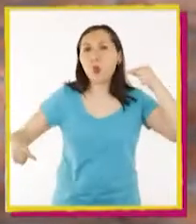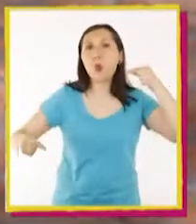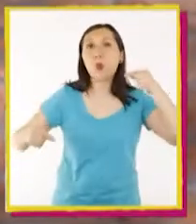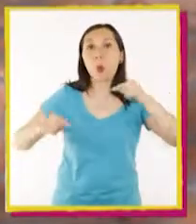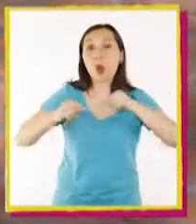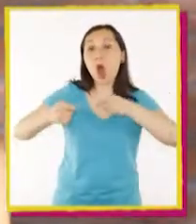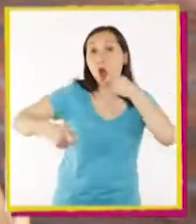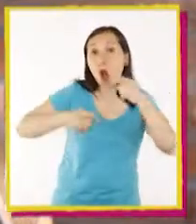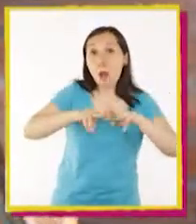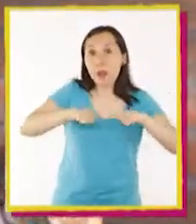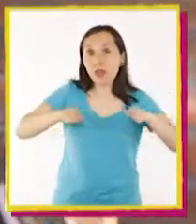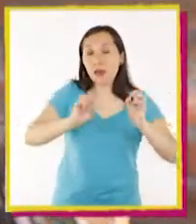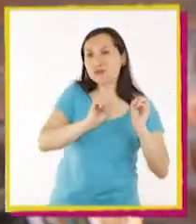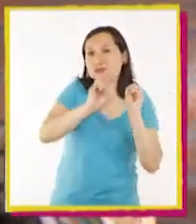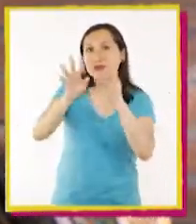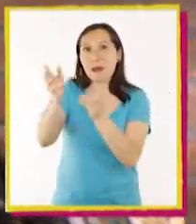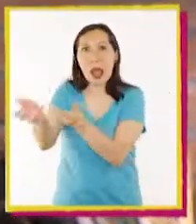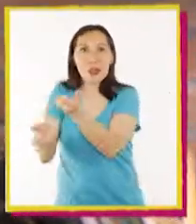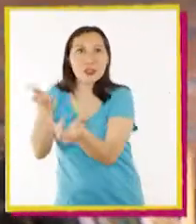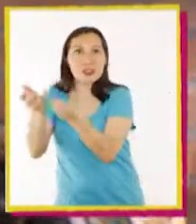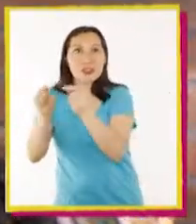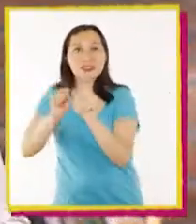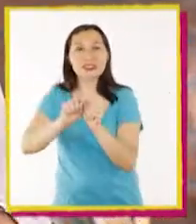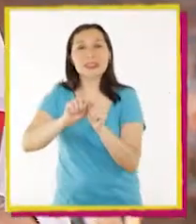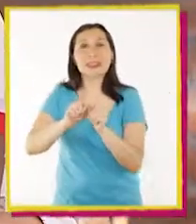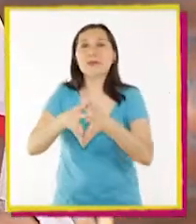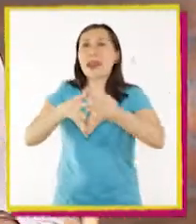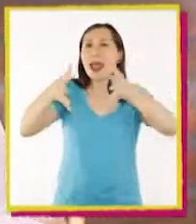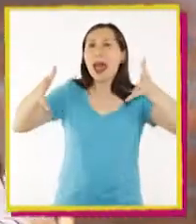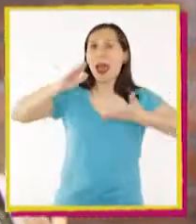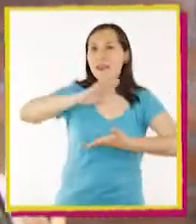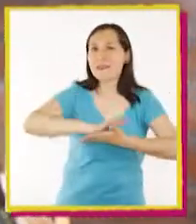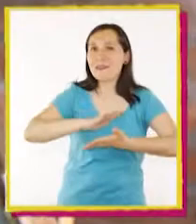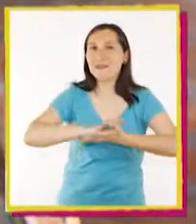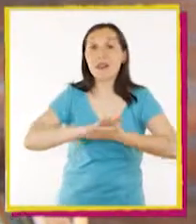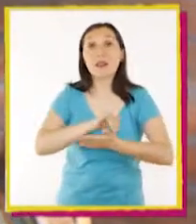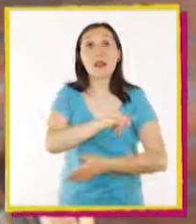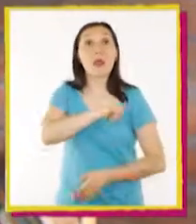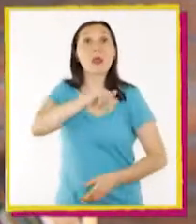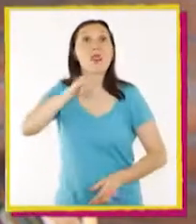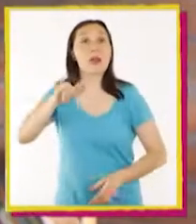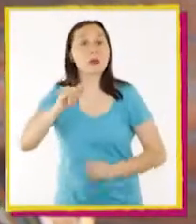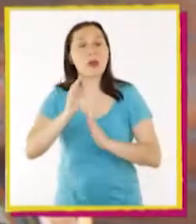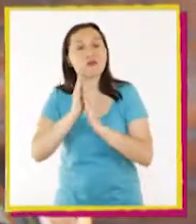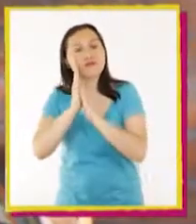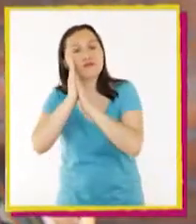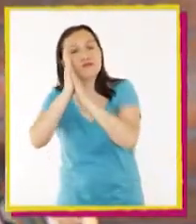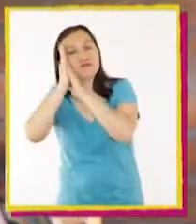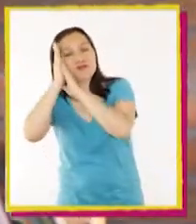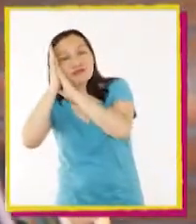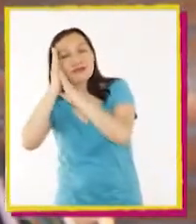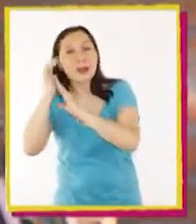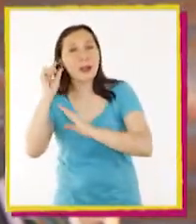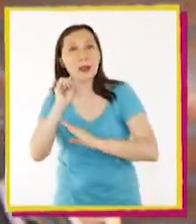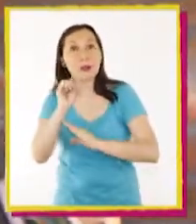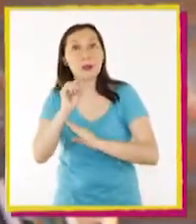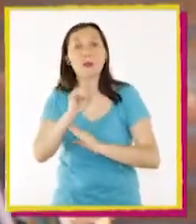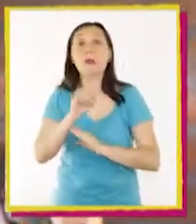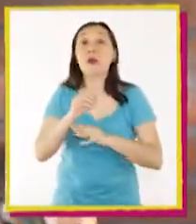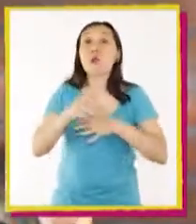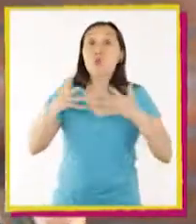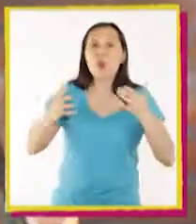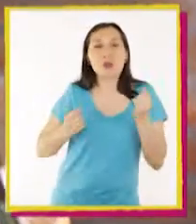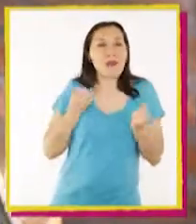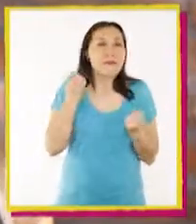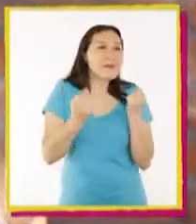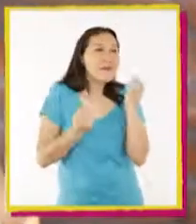serpentina desde el comedor a la cocina. Será una gran fiesta y después dormirás siesta.